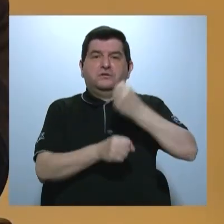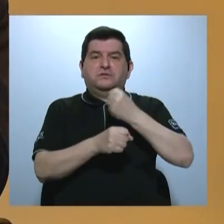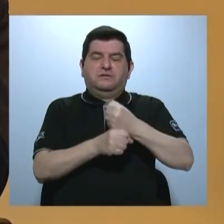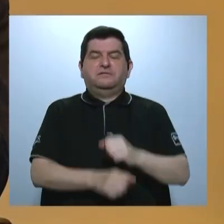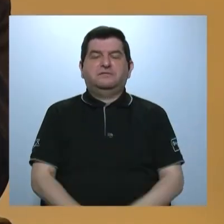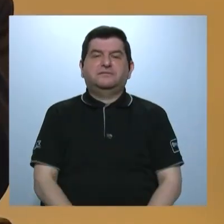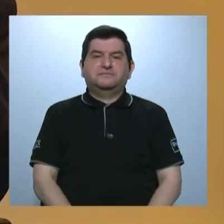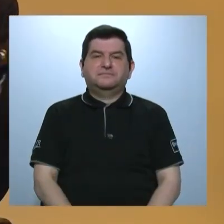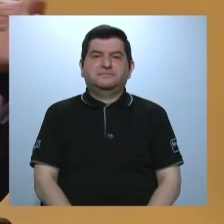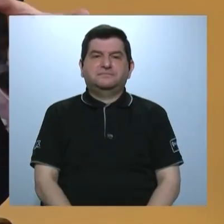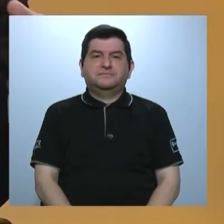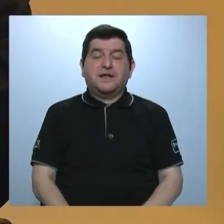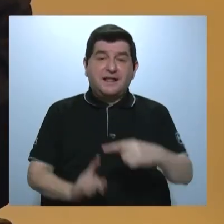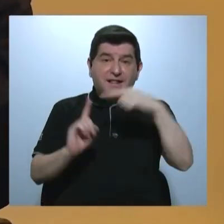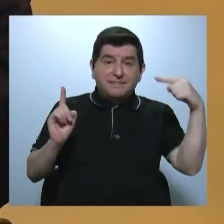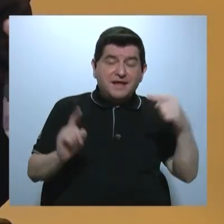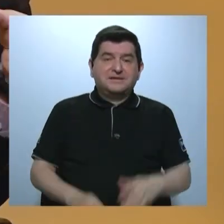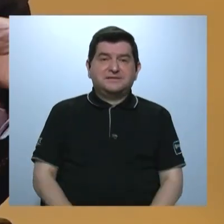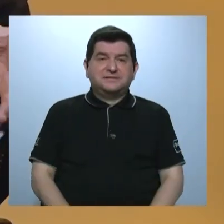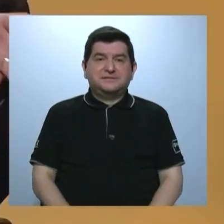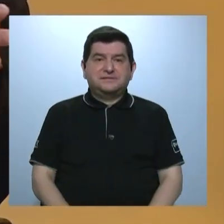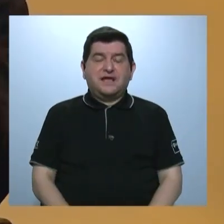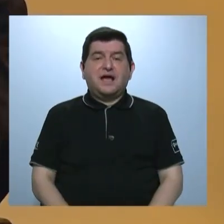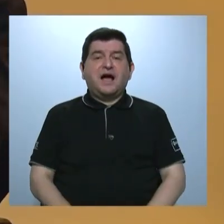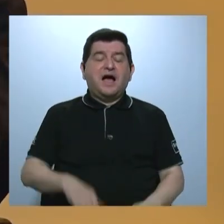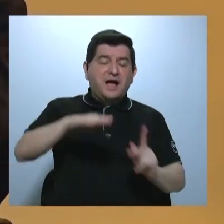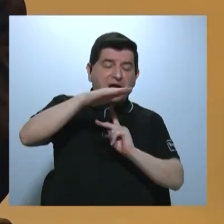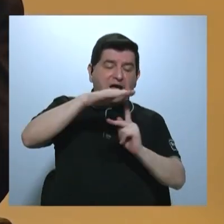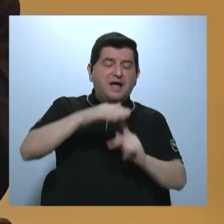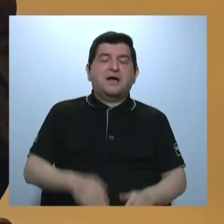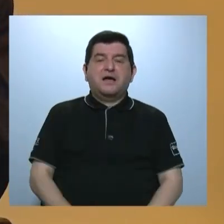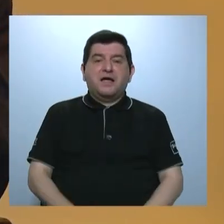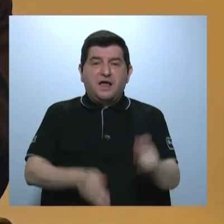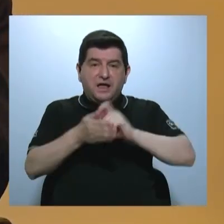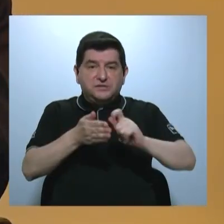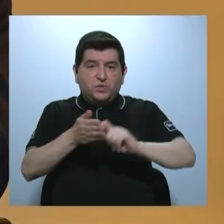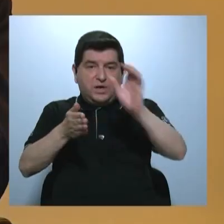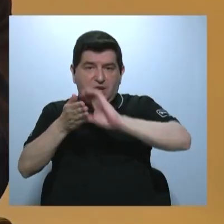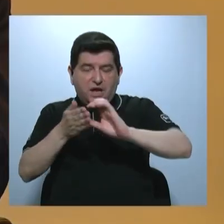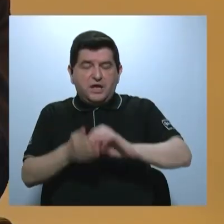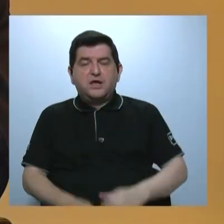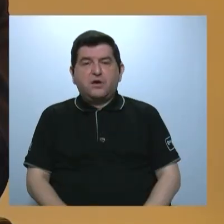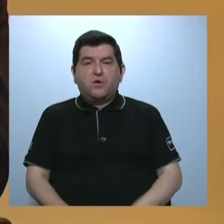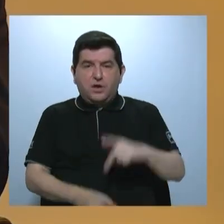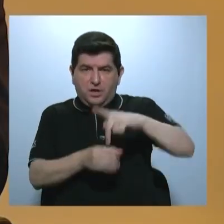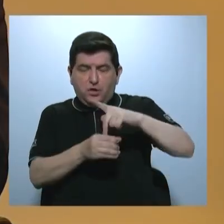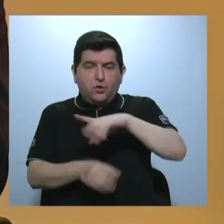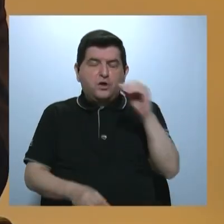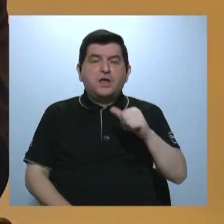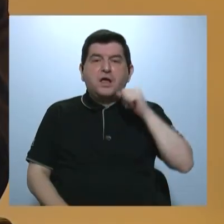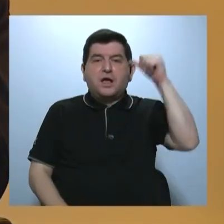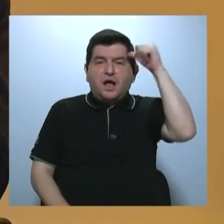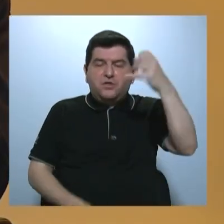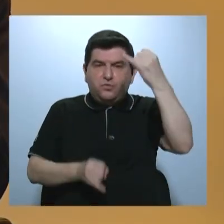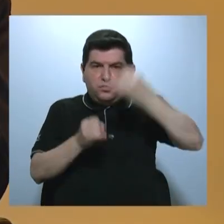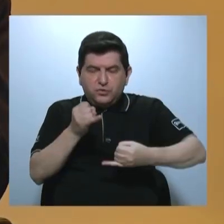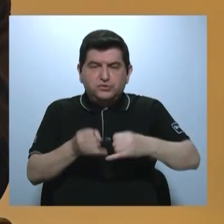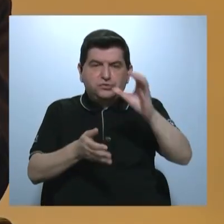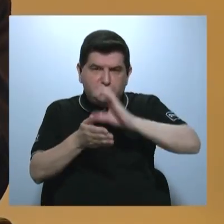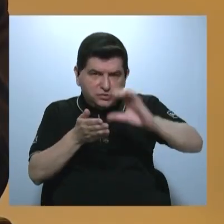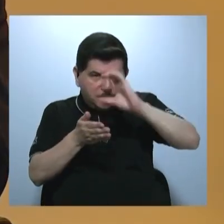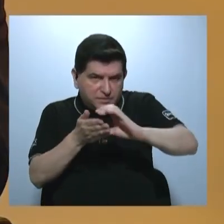Entonces analizamos desde la asistencia preescolar, primaria y secundaria, hasta qué porcentaje de adultos terminaron la